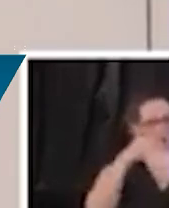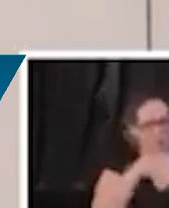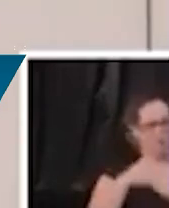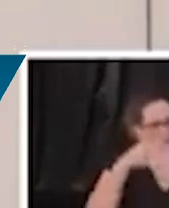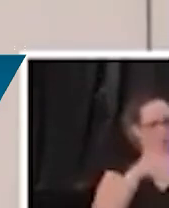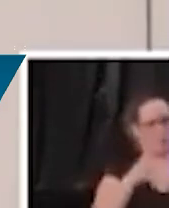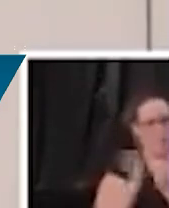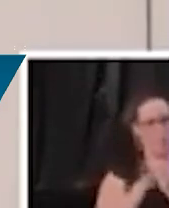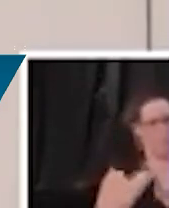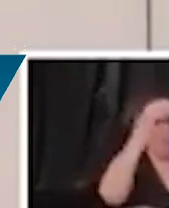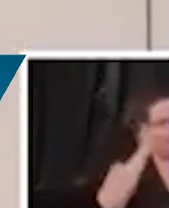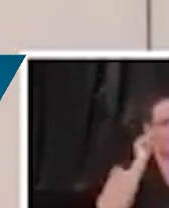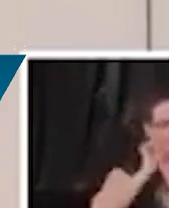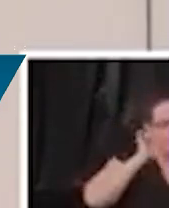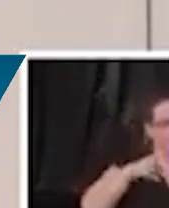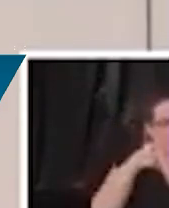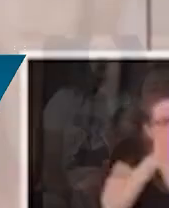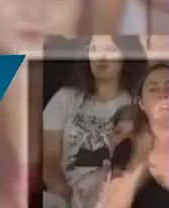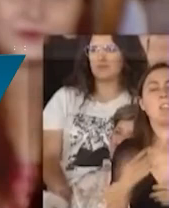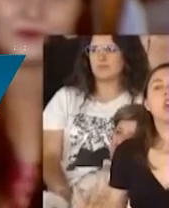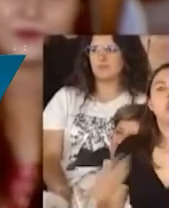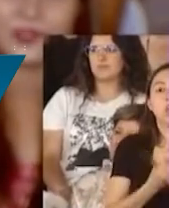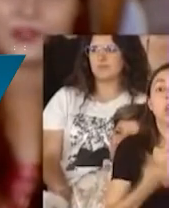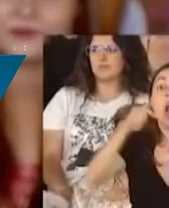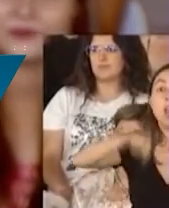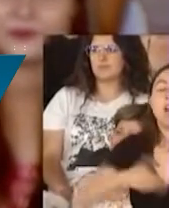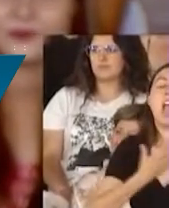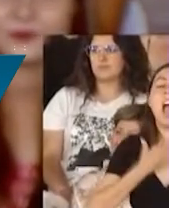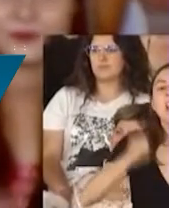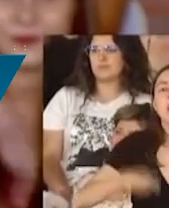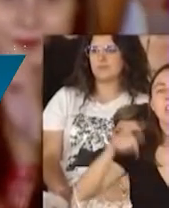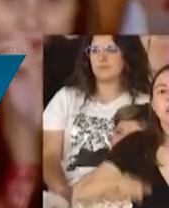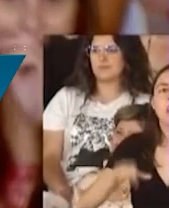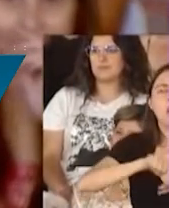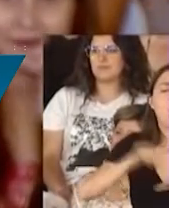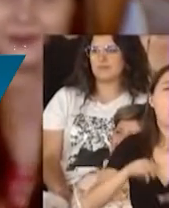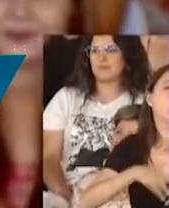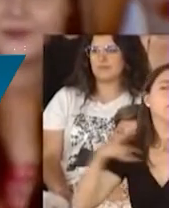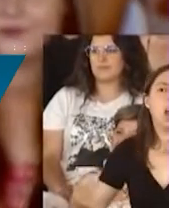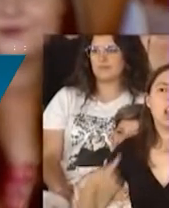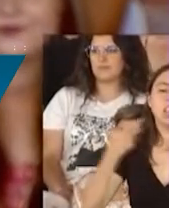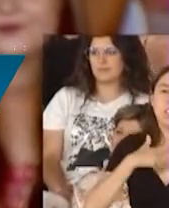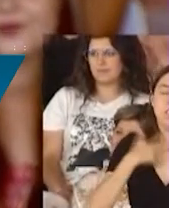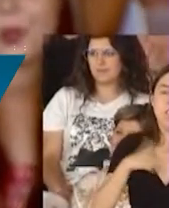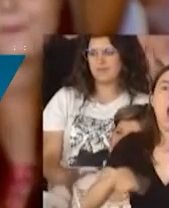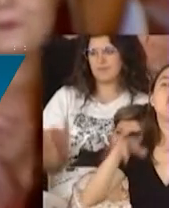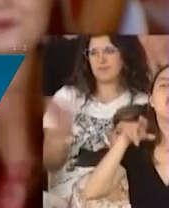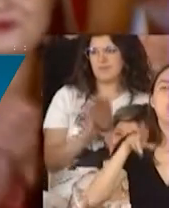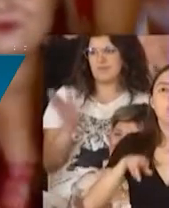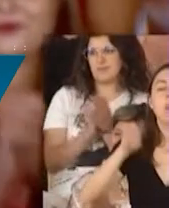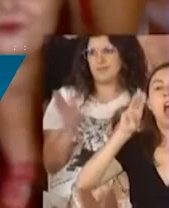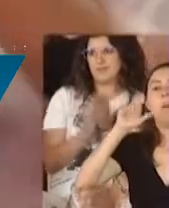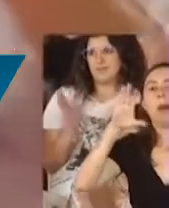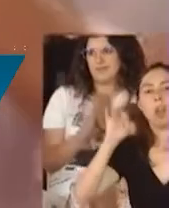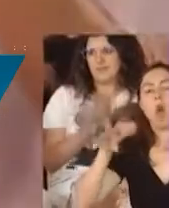casi desaparición absoluta de Ciudadanos, con unas arrimadas que a la desesperada están haciendo esta refundación, pero lo que vemos es